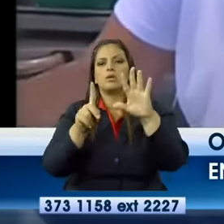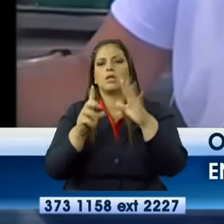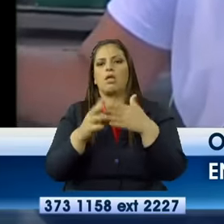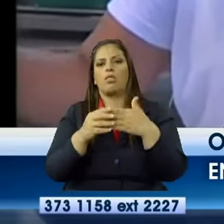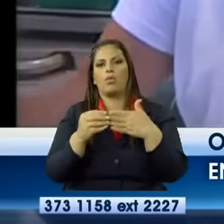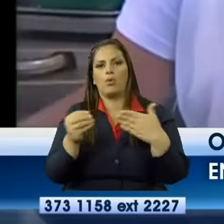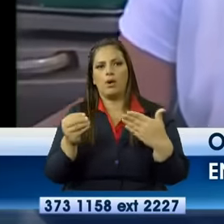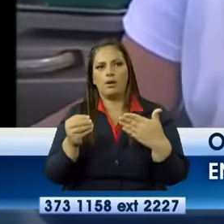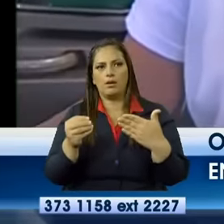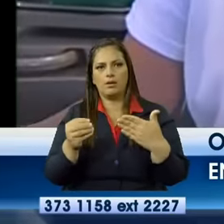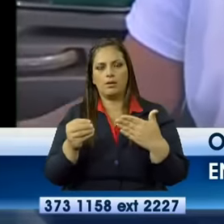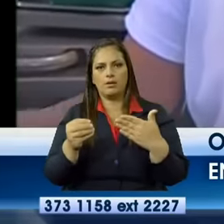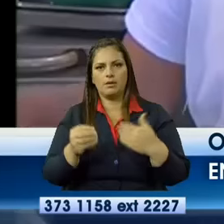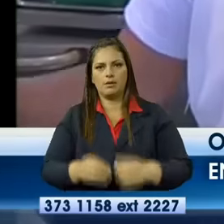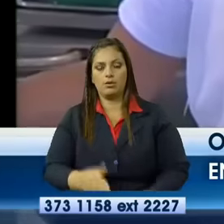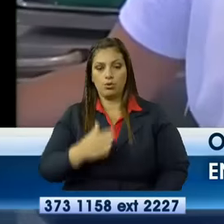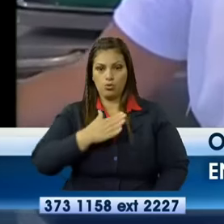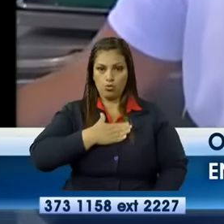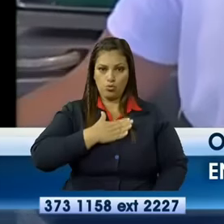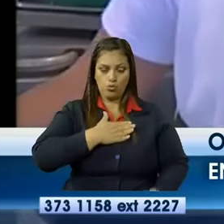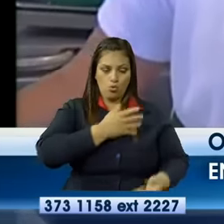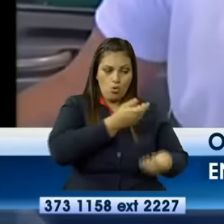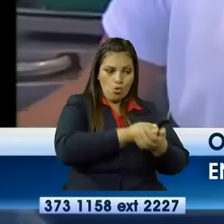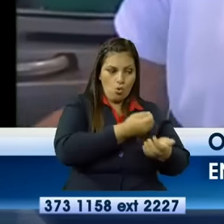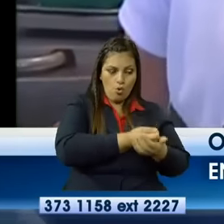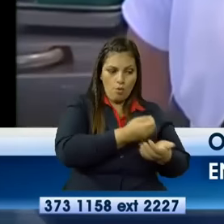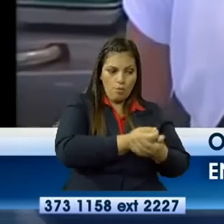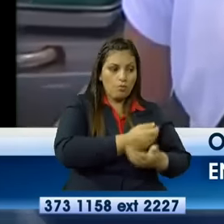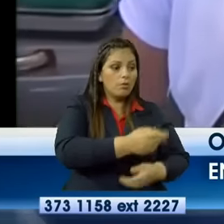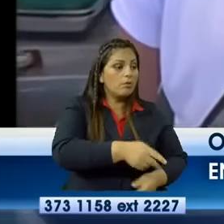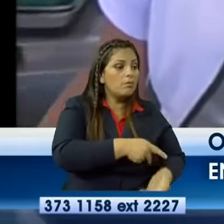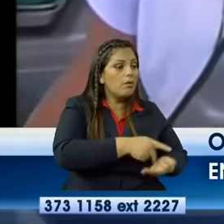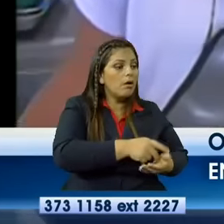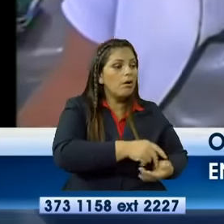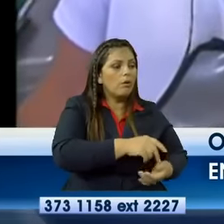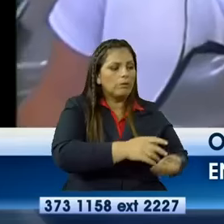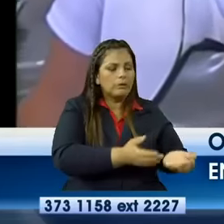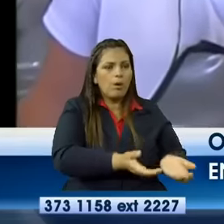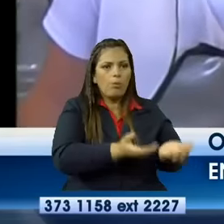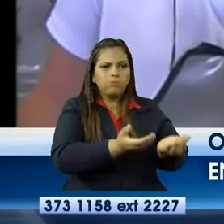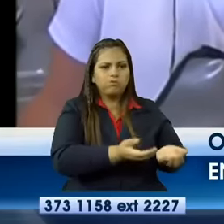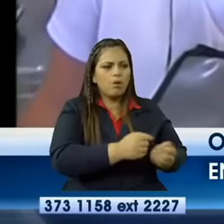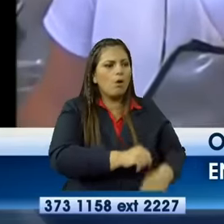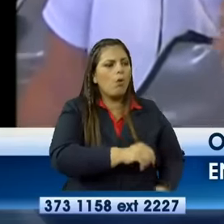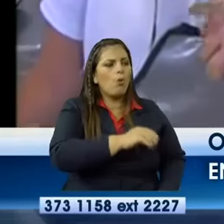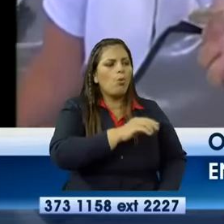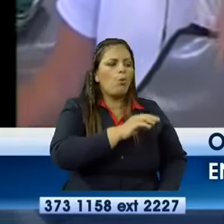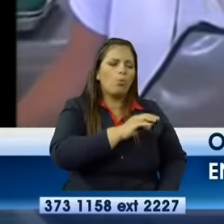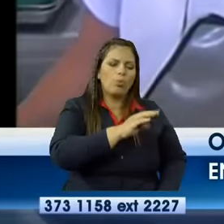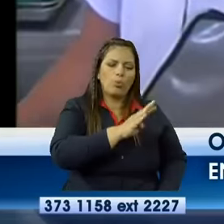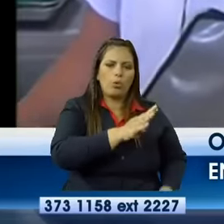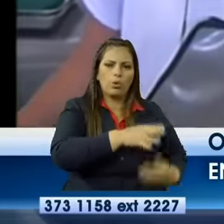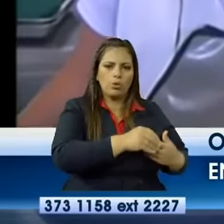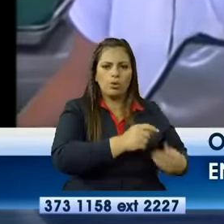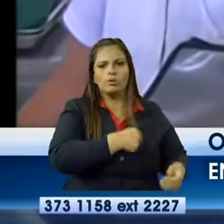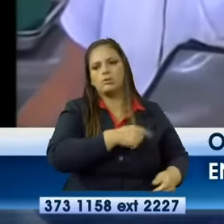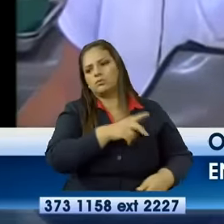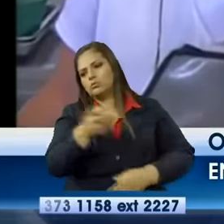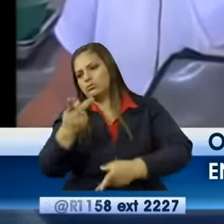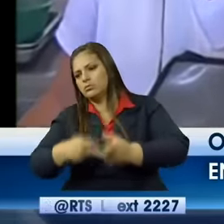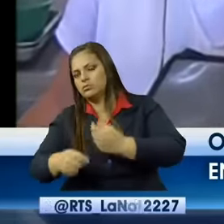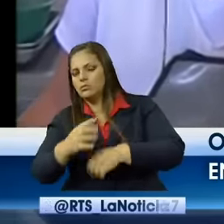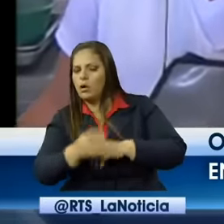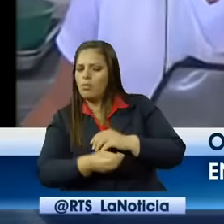caro $4 comprando con cabeza y todo. $6. Sí. ¿Cuántos platos, por ejemplo, de ceviche podrían salir con una libra?